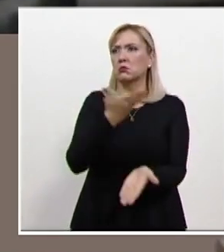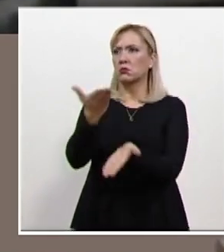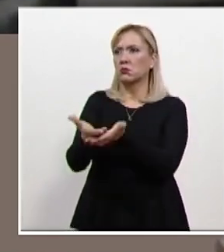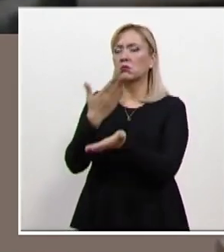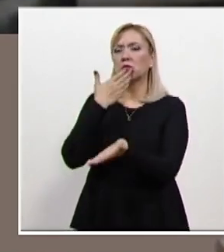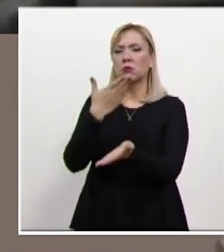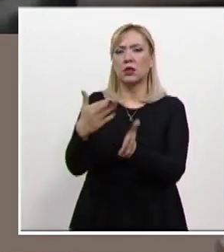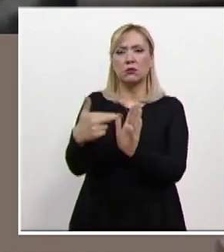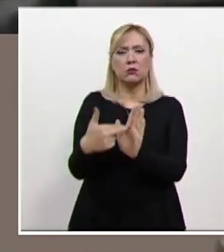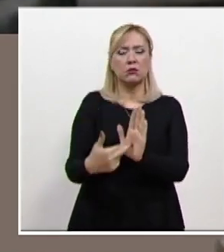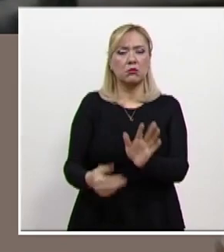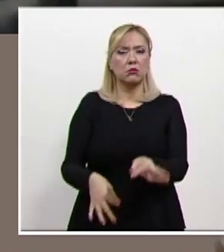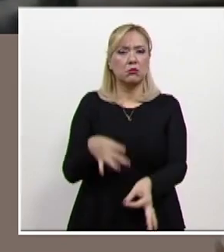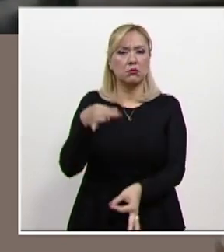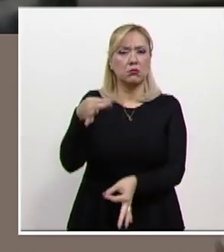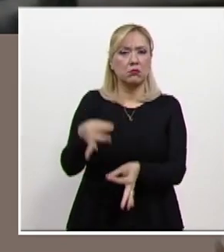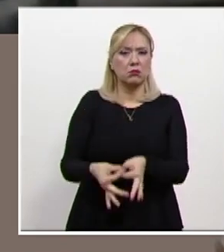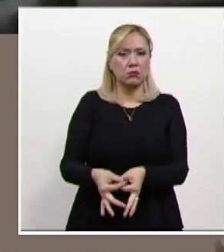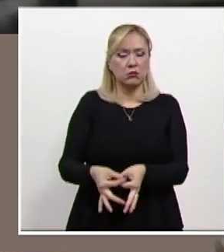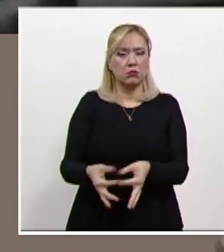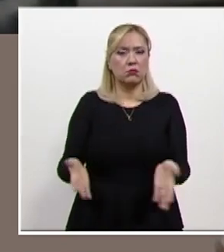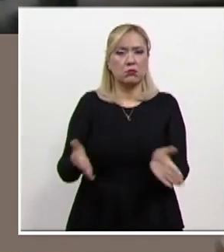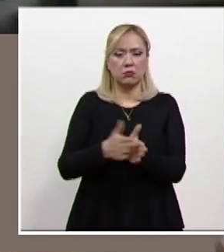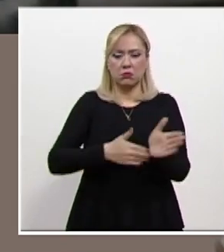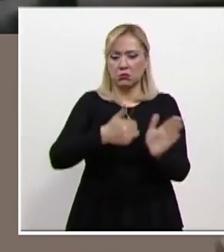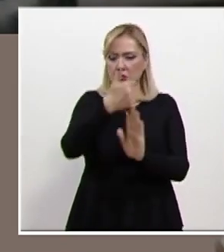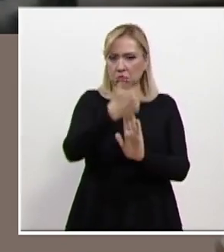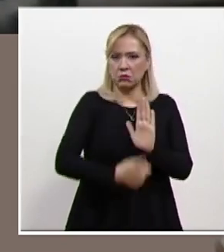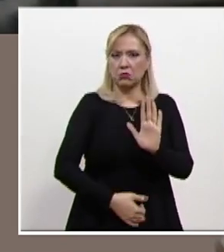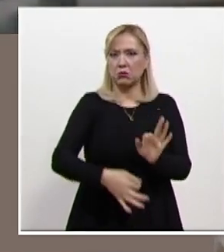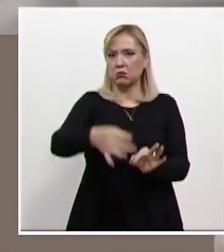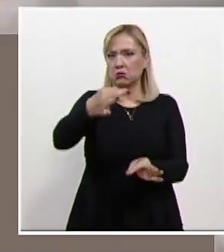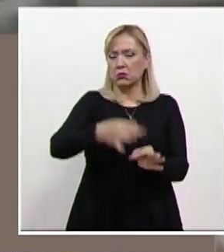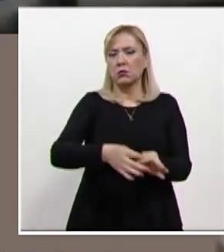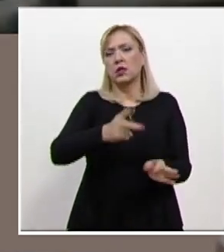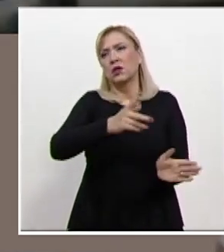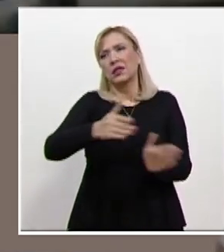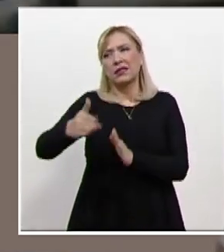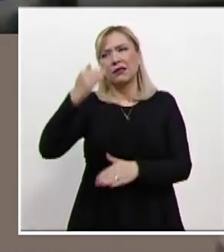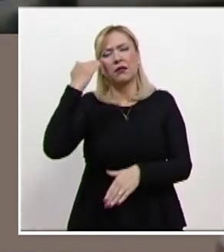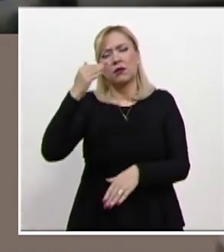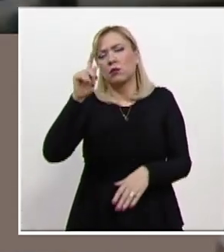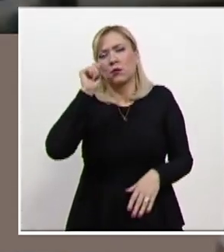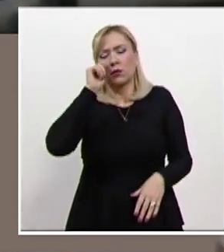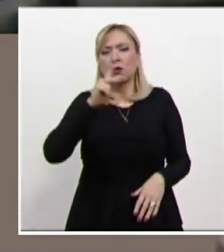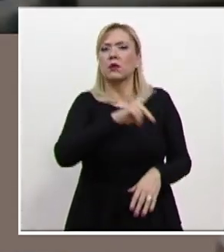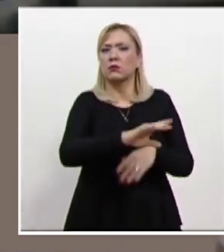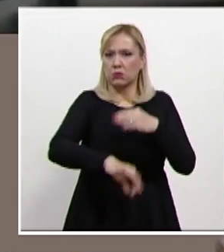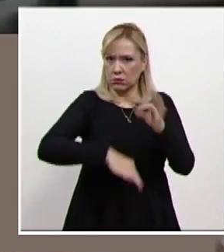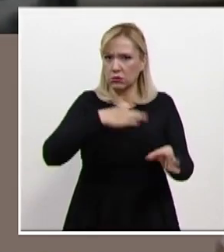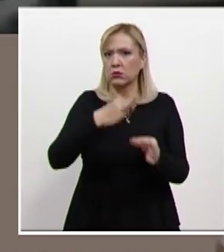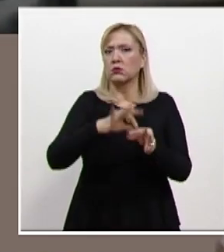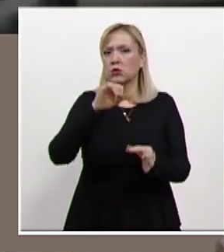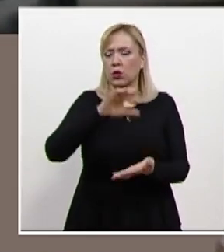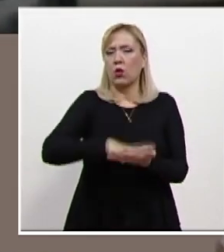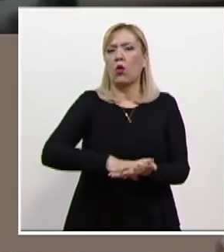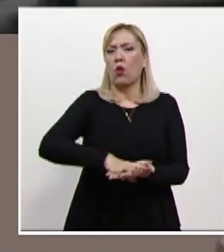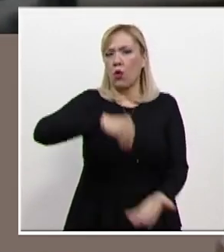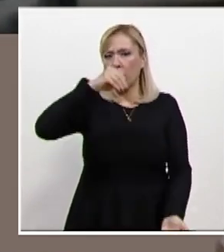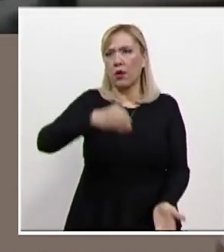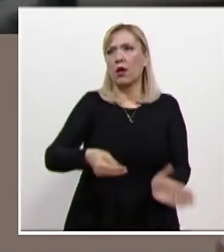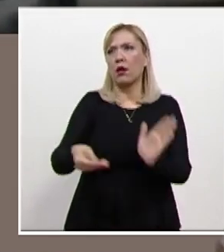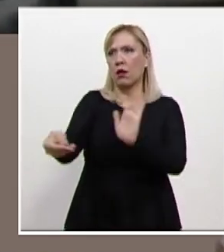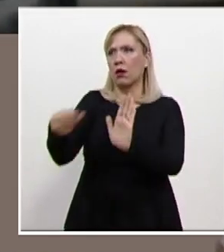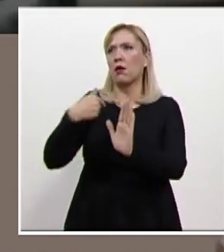procedentes, aun cuando se presentaron documentación de manera extemporánea. Si las otras dos personas sí presentaron copia de su contrato de